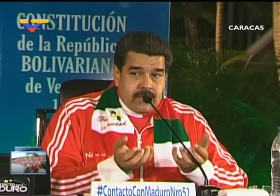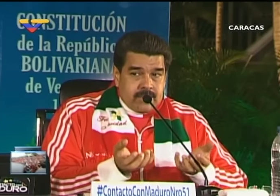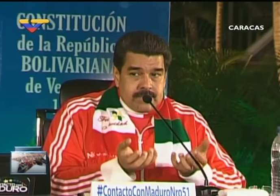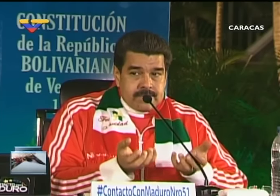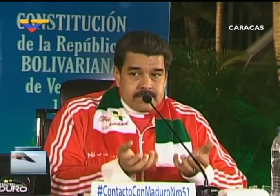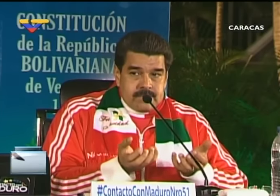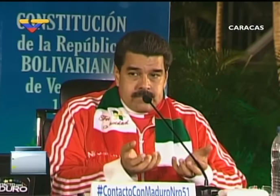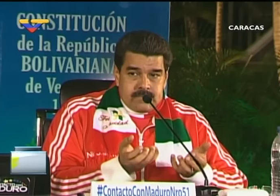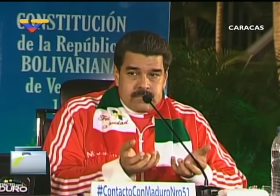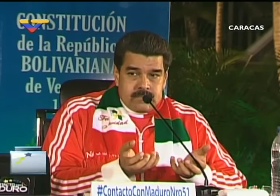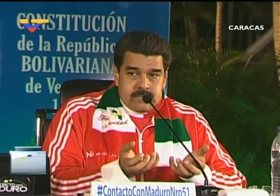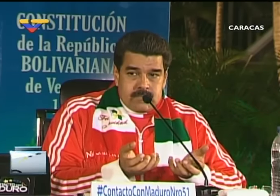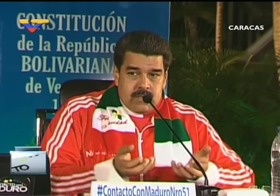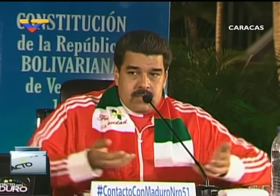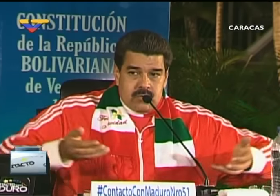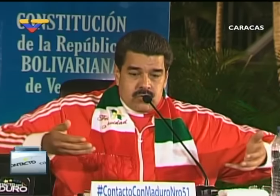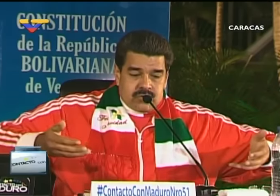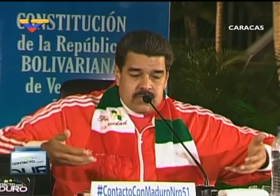conmovido,